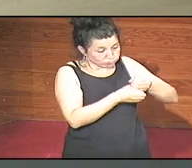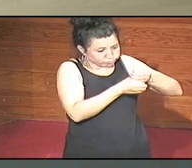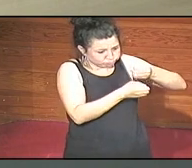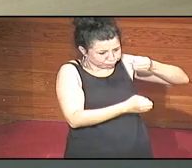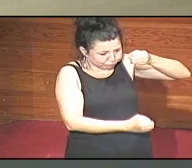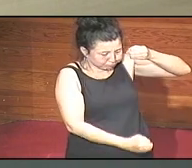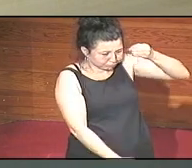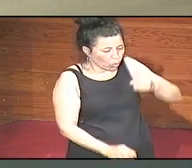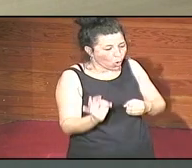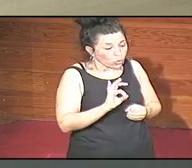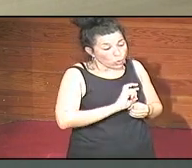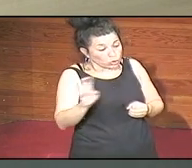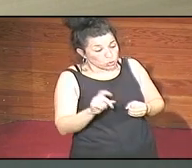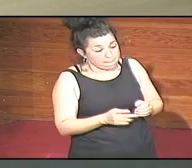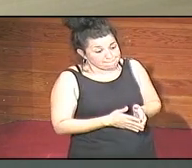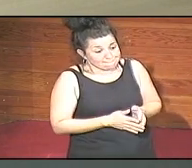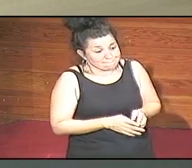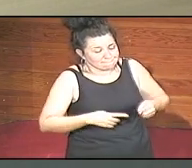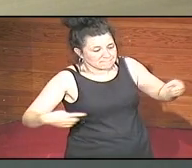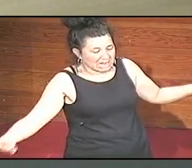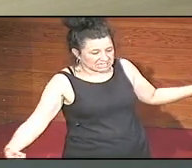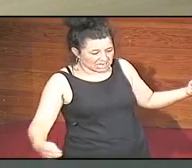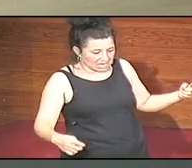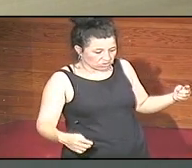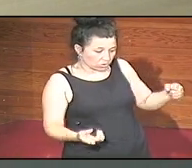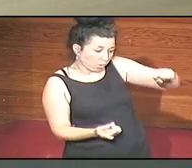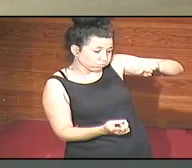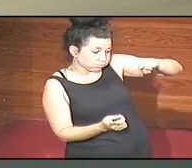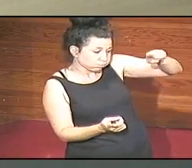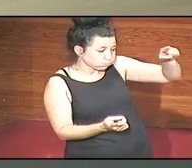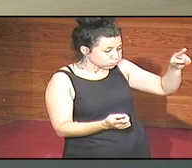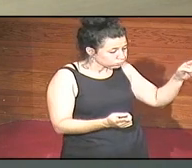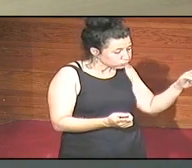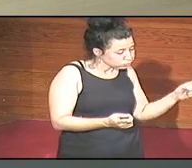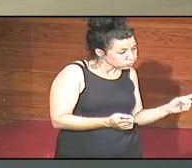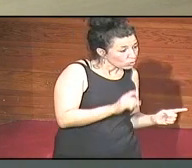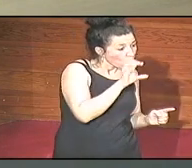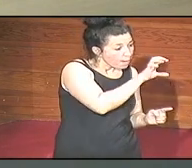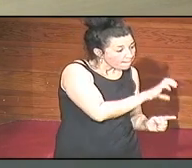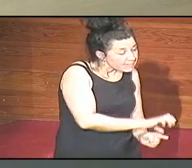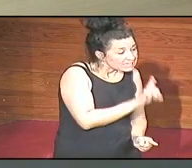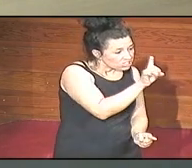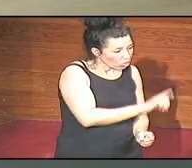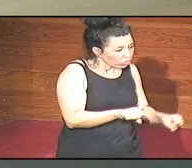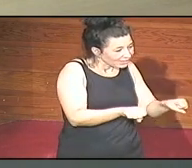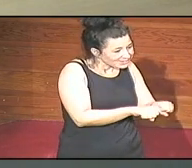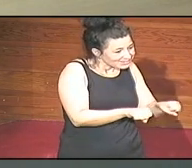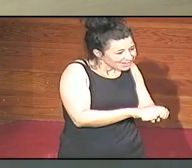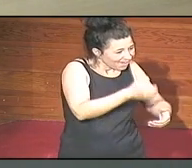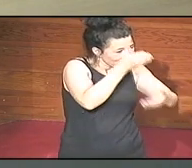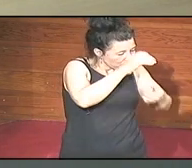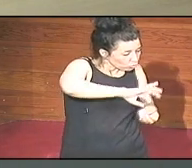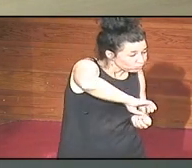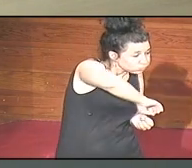transahariano u otro mucho más largo por toda la barriga de toda la costa africana pasando por 11 países por senegal y marruecos